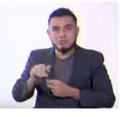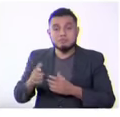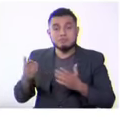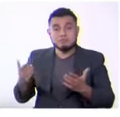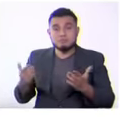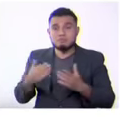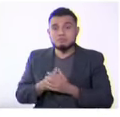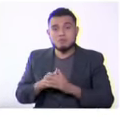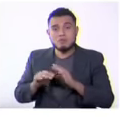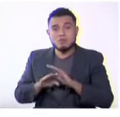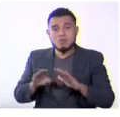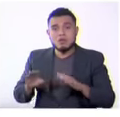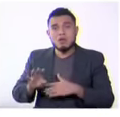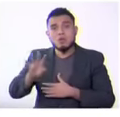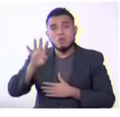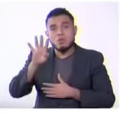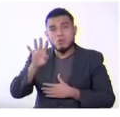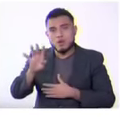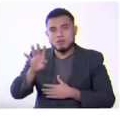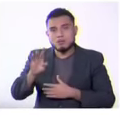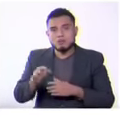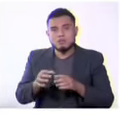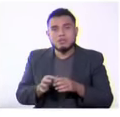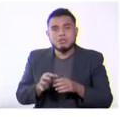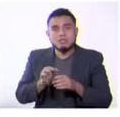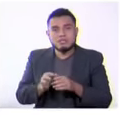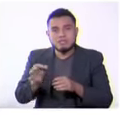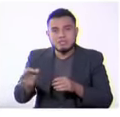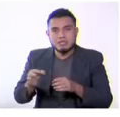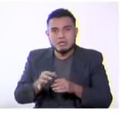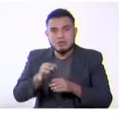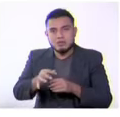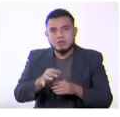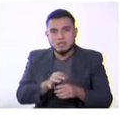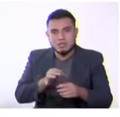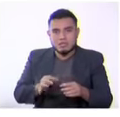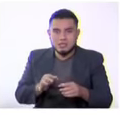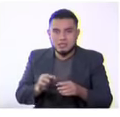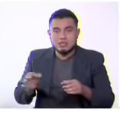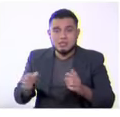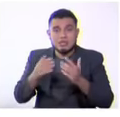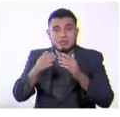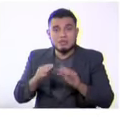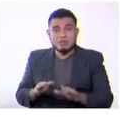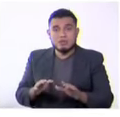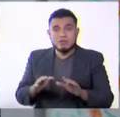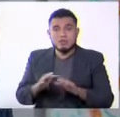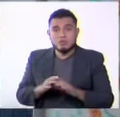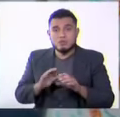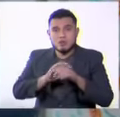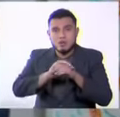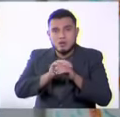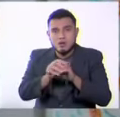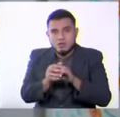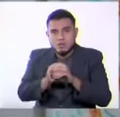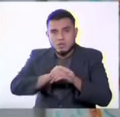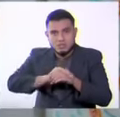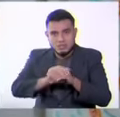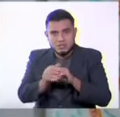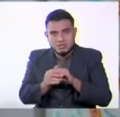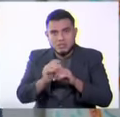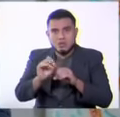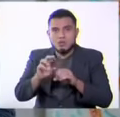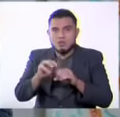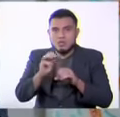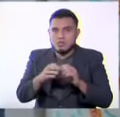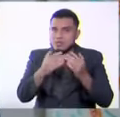final 4 células diferentes con una cromátida cada una, diferente el